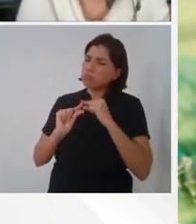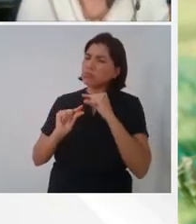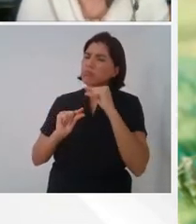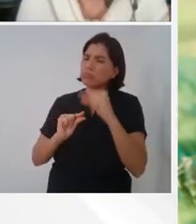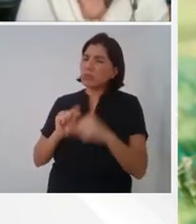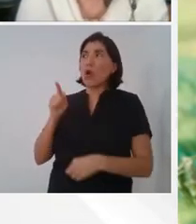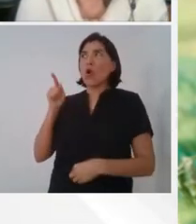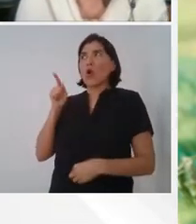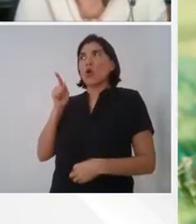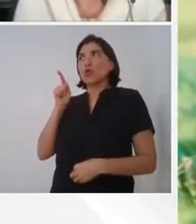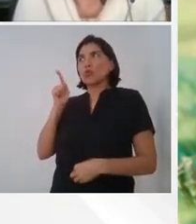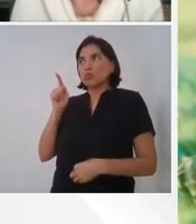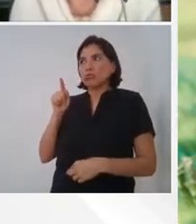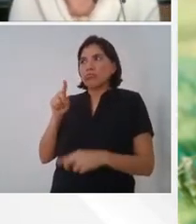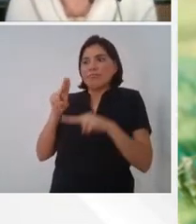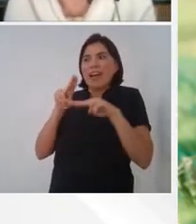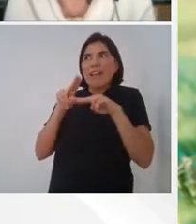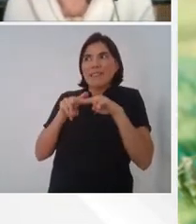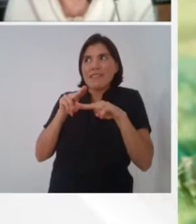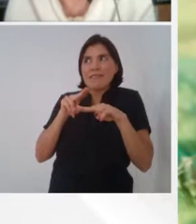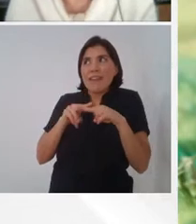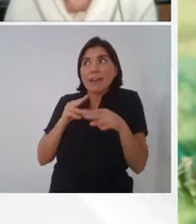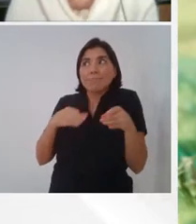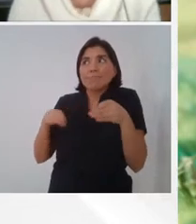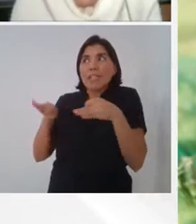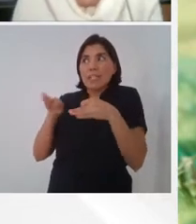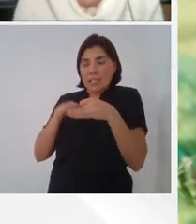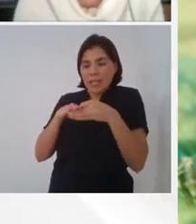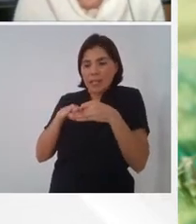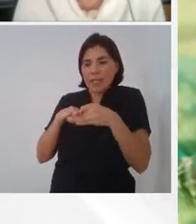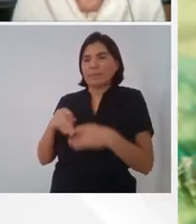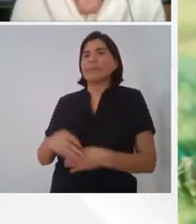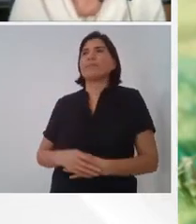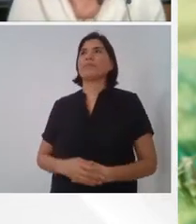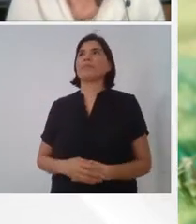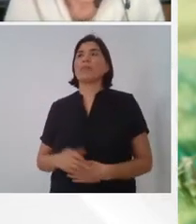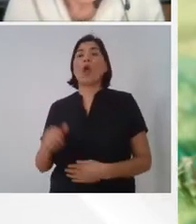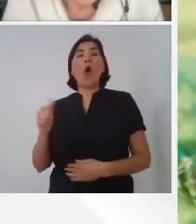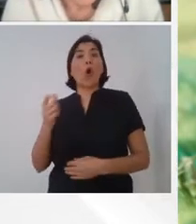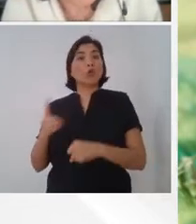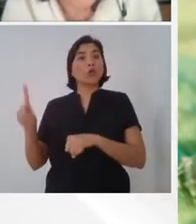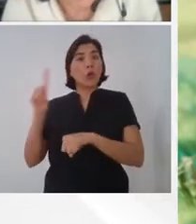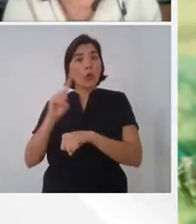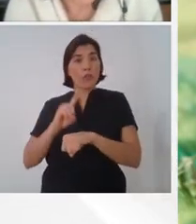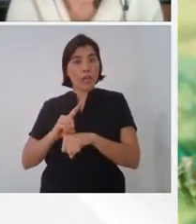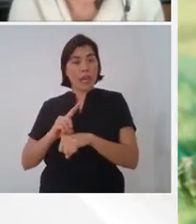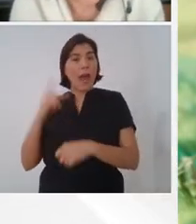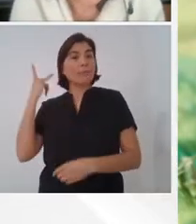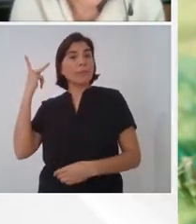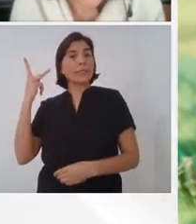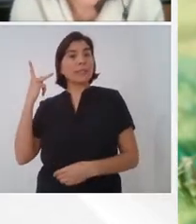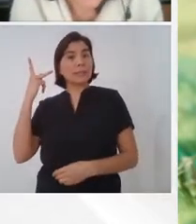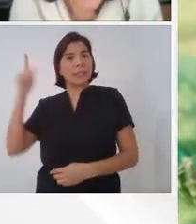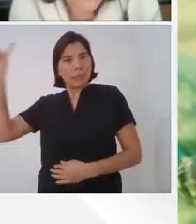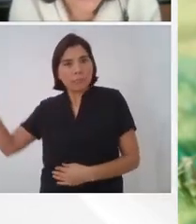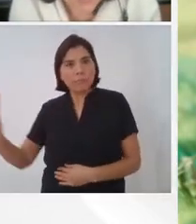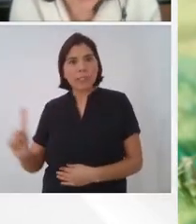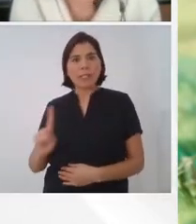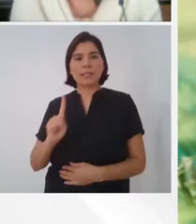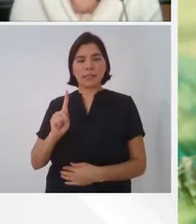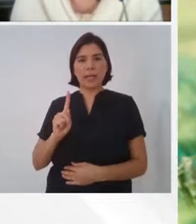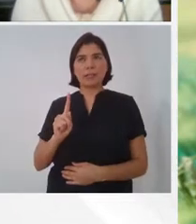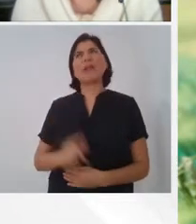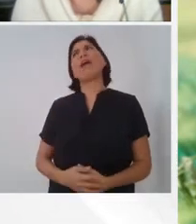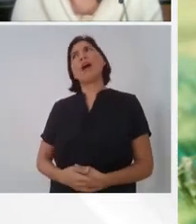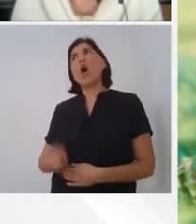más cerca. Al día siguiente, el principito volvió. Es mejor que siempre vengas a la misma hora,